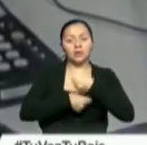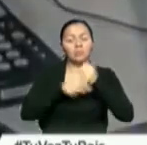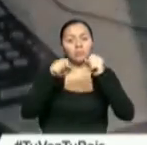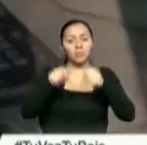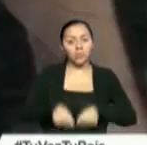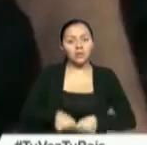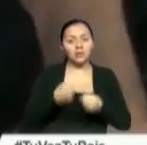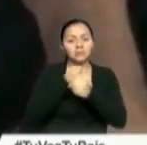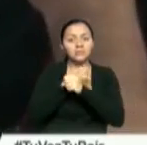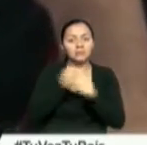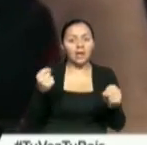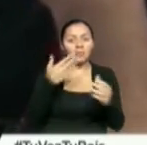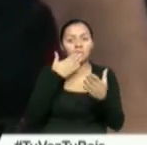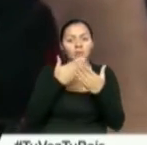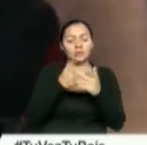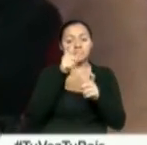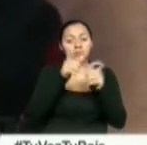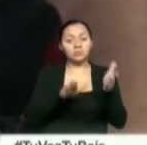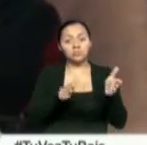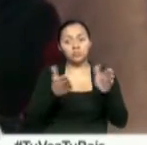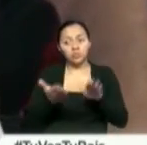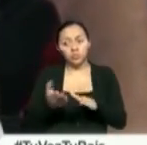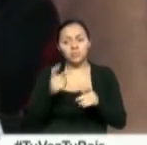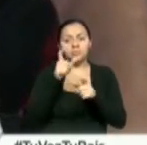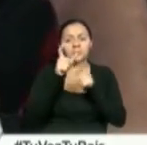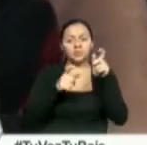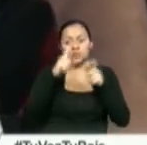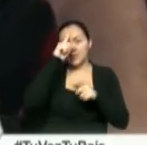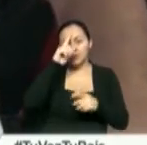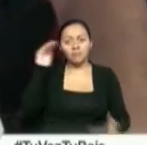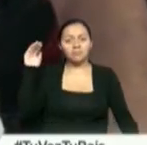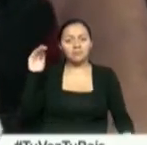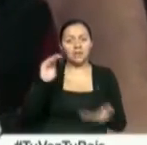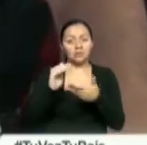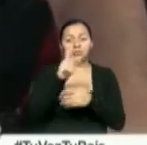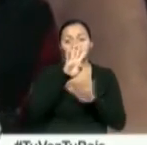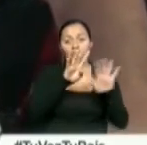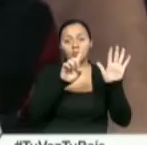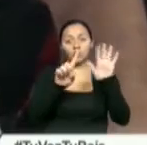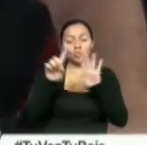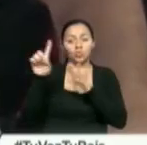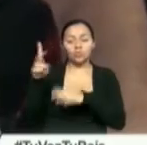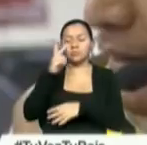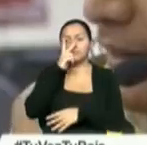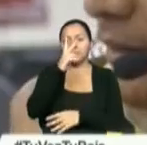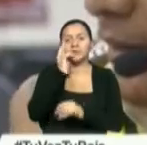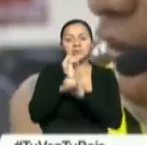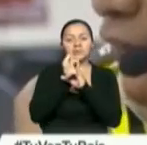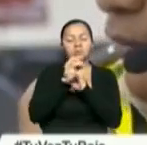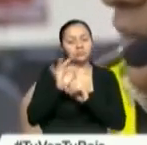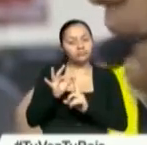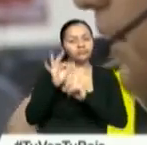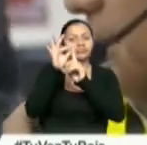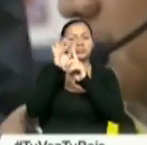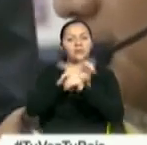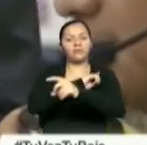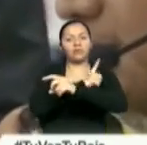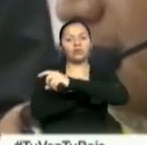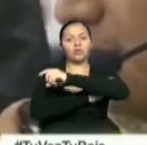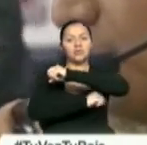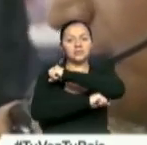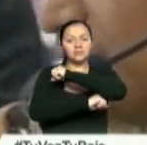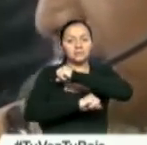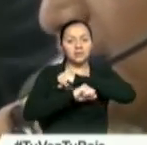salvar vidas y reducir el número de personas afectadas lo han convertido en una institución pionera para el fortalecimiento de la